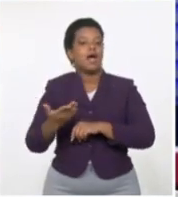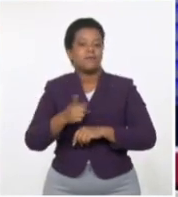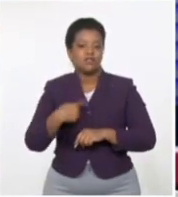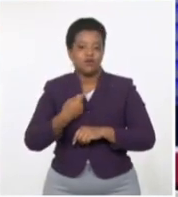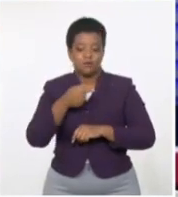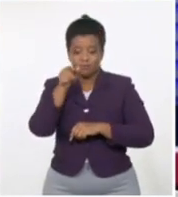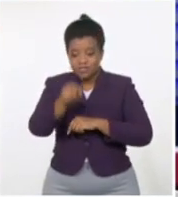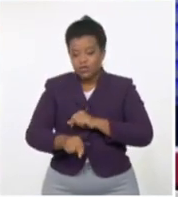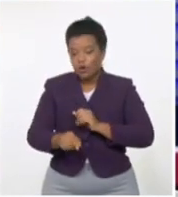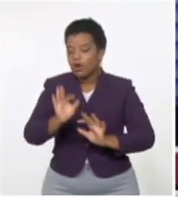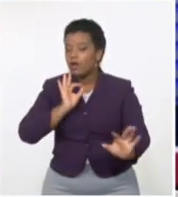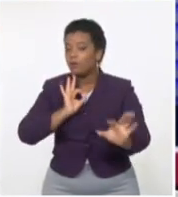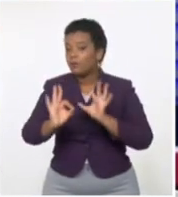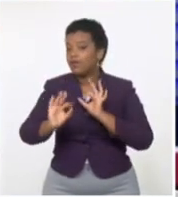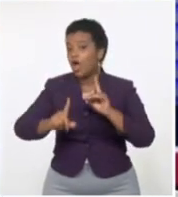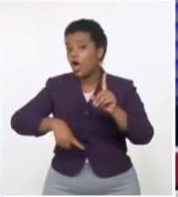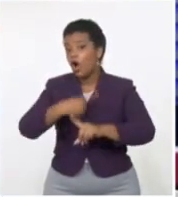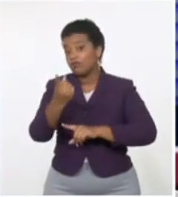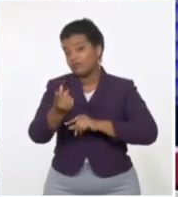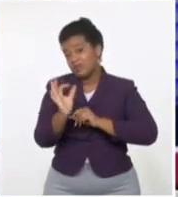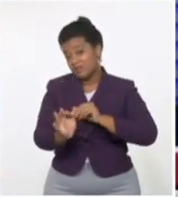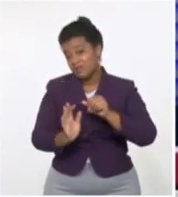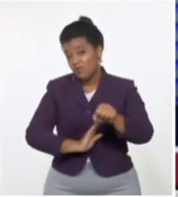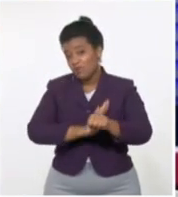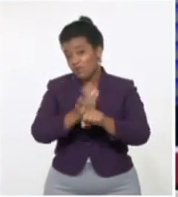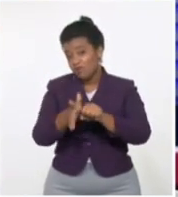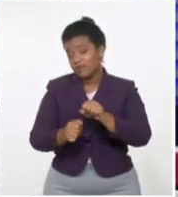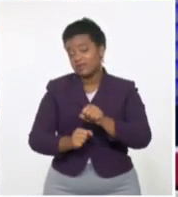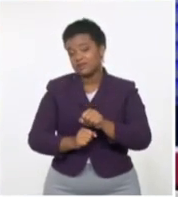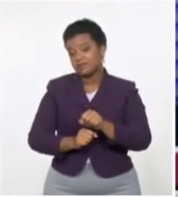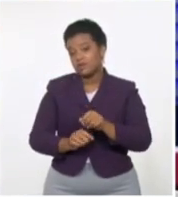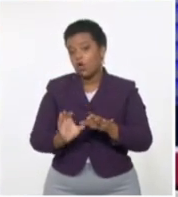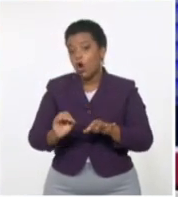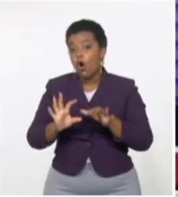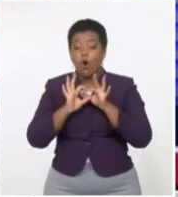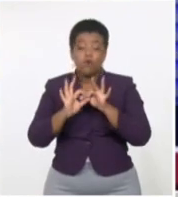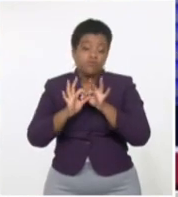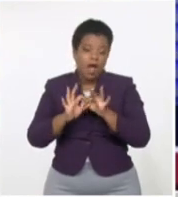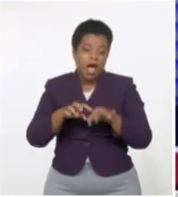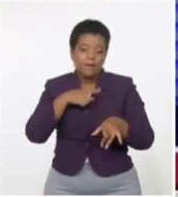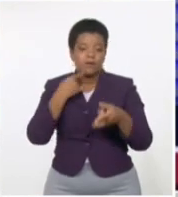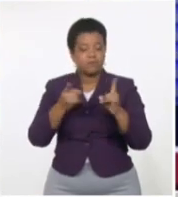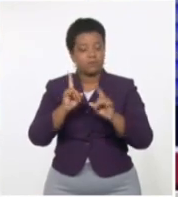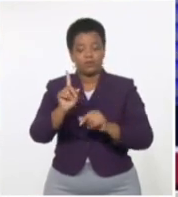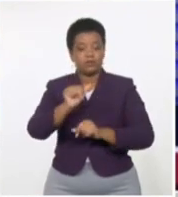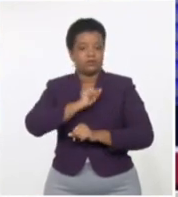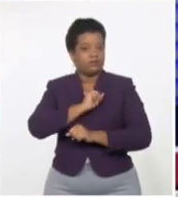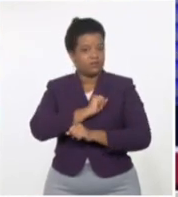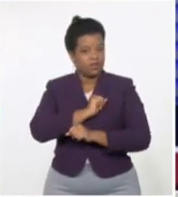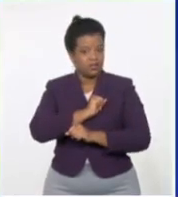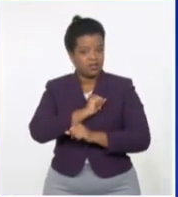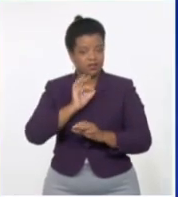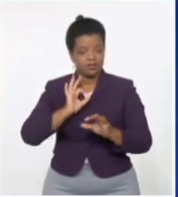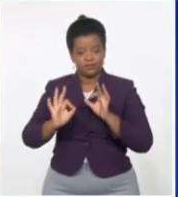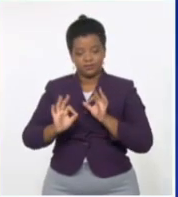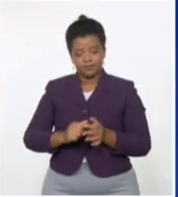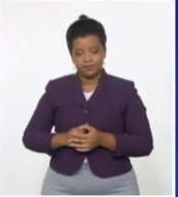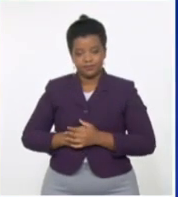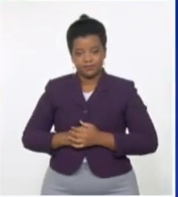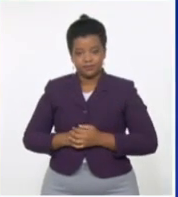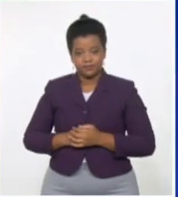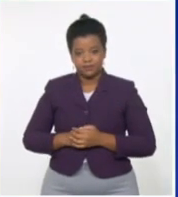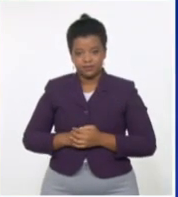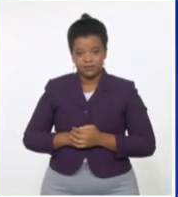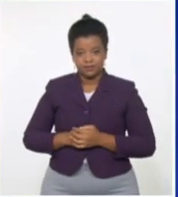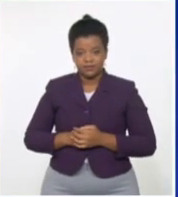individuo protegido contra una infección o que no vaya a la forma grave y a la muerte si se infecta con el virus.